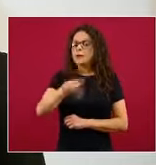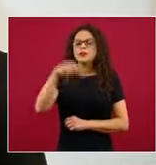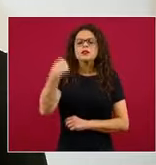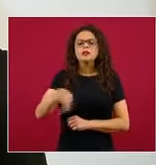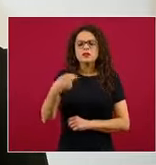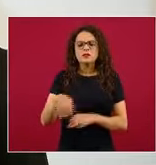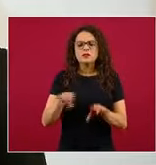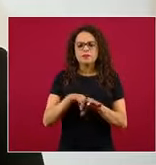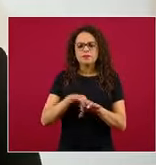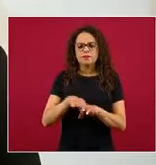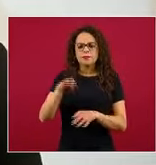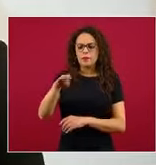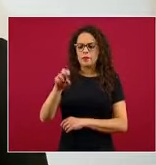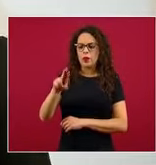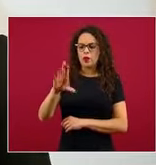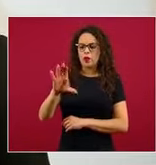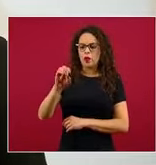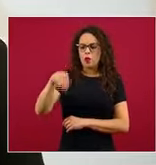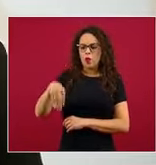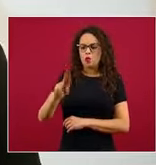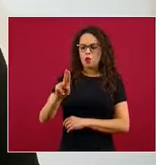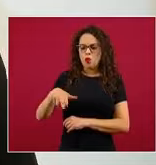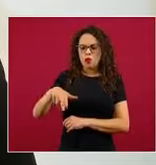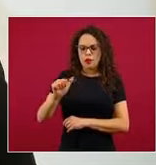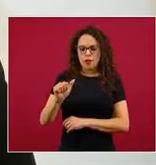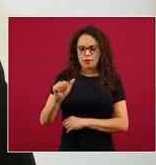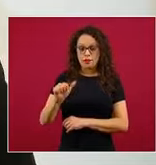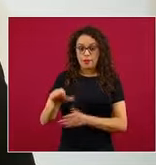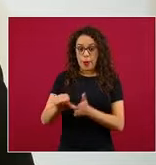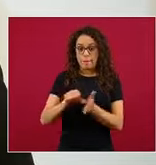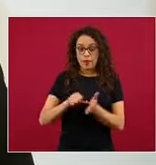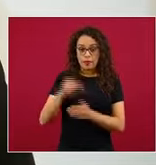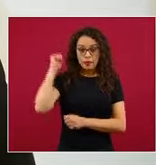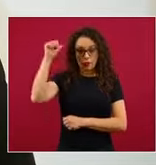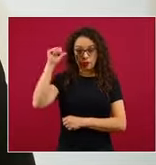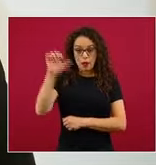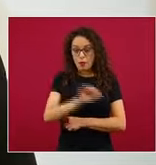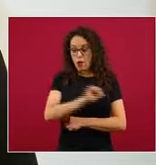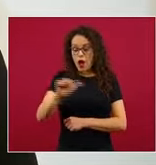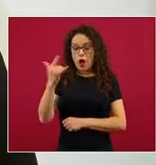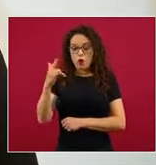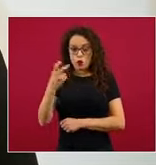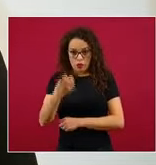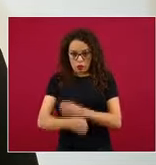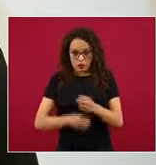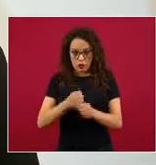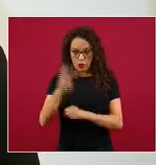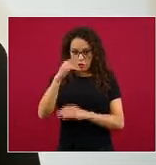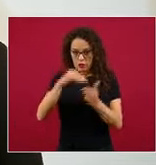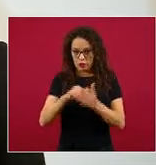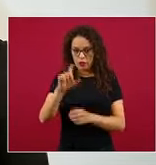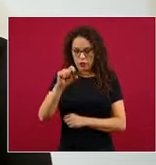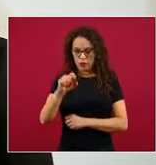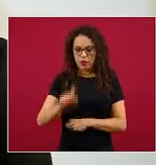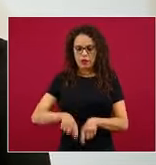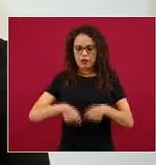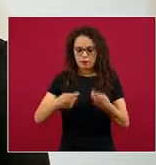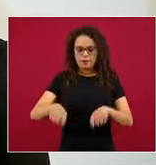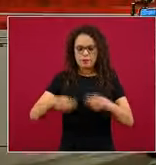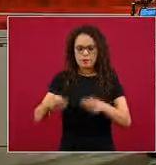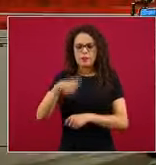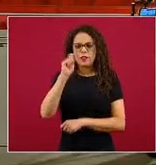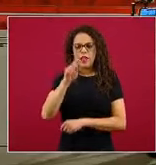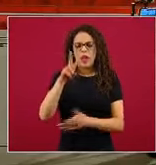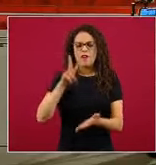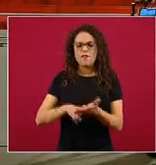llama Mercomuna, que fue de abril a julio del 2020, que llevamos a cabo la entrega de vales para